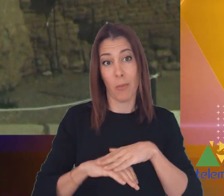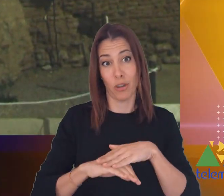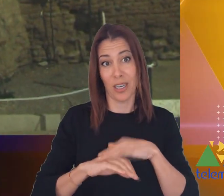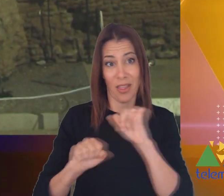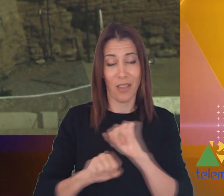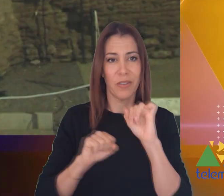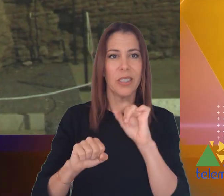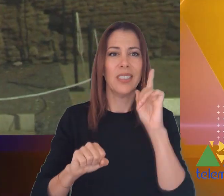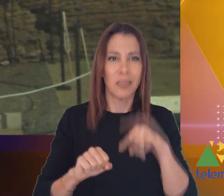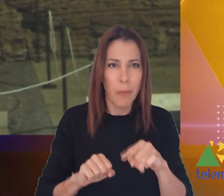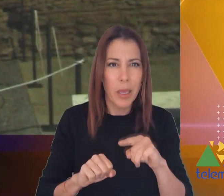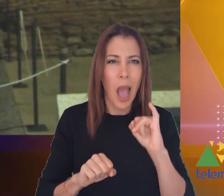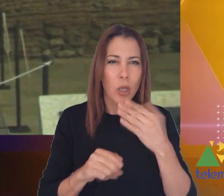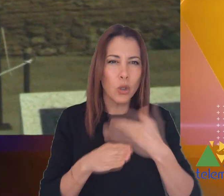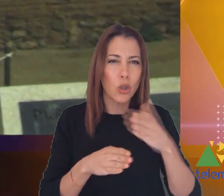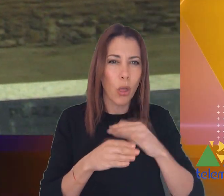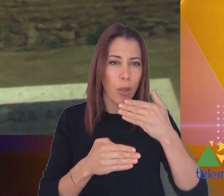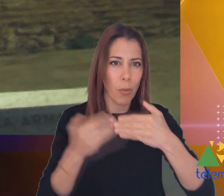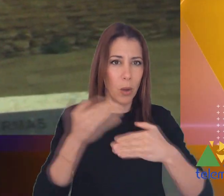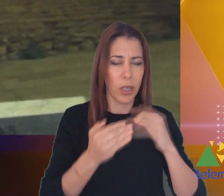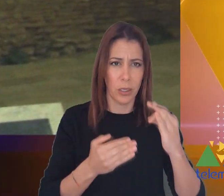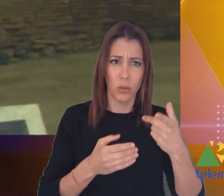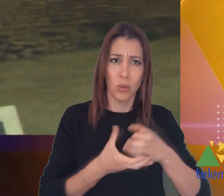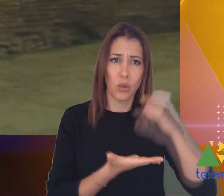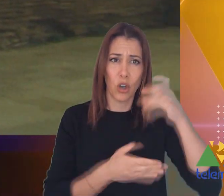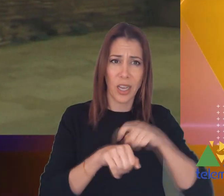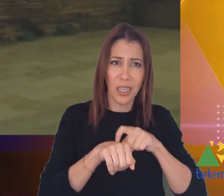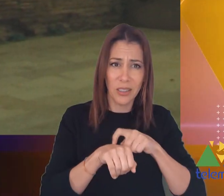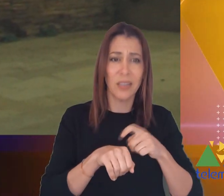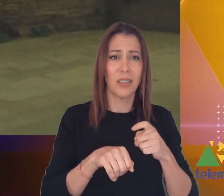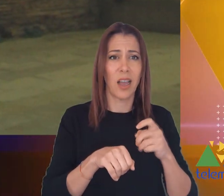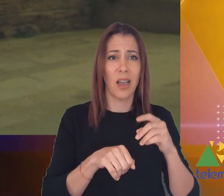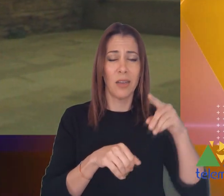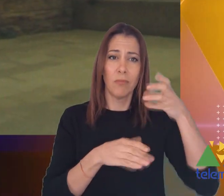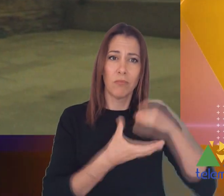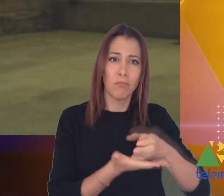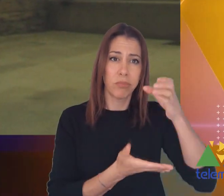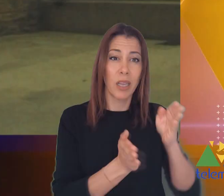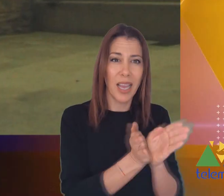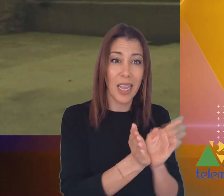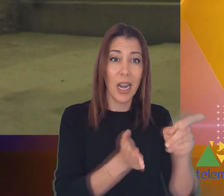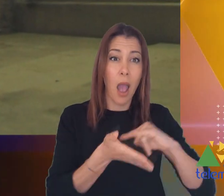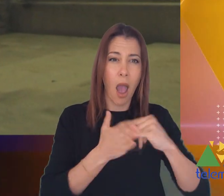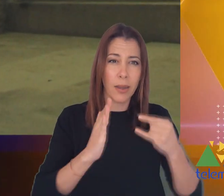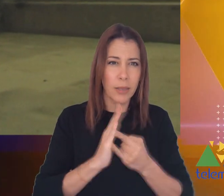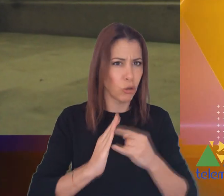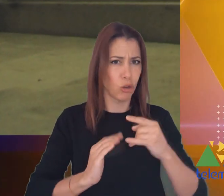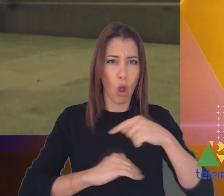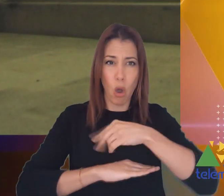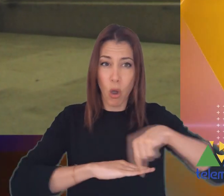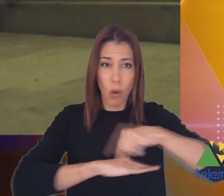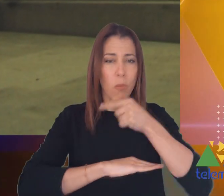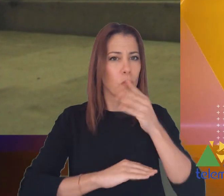un trozo de muralla. Es una torre muy característica, de una torre de esquina. Su arquitecto fue un arquitecto